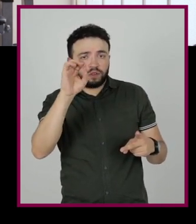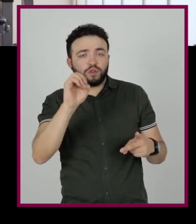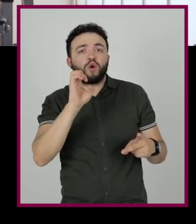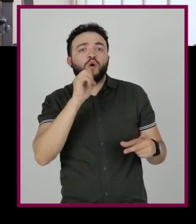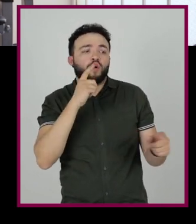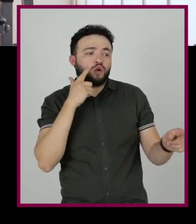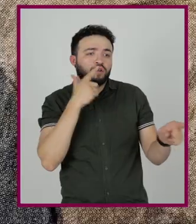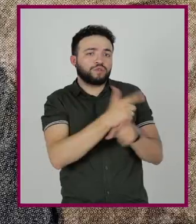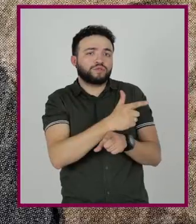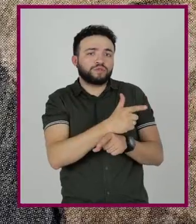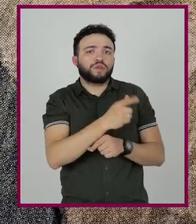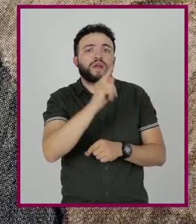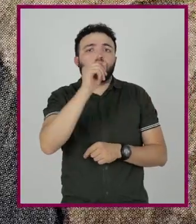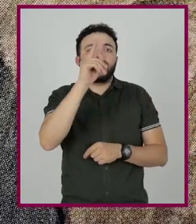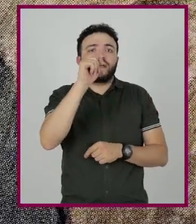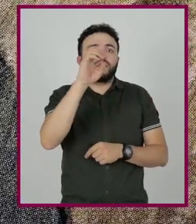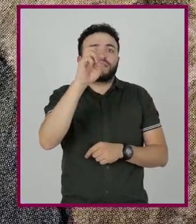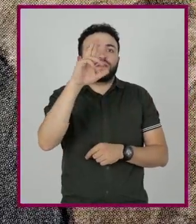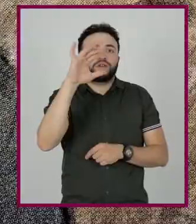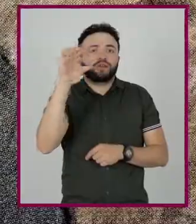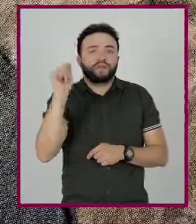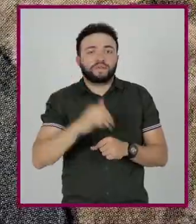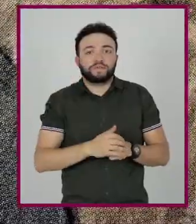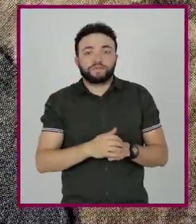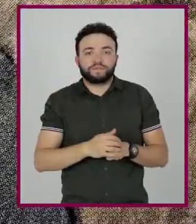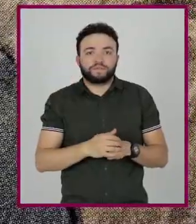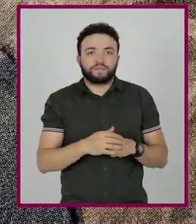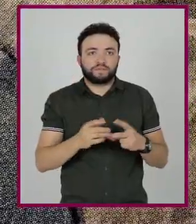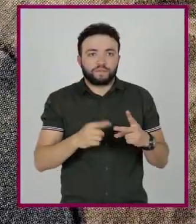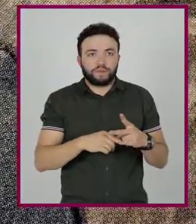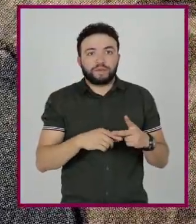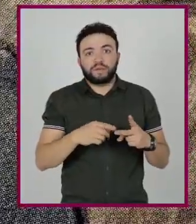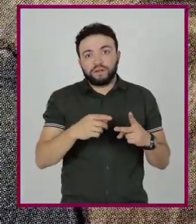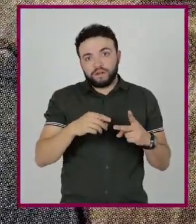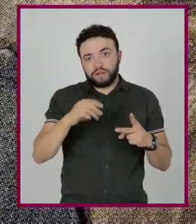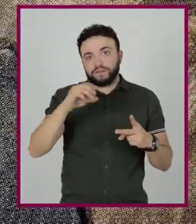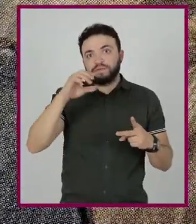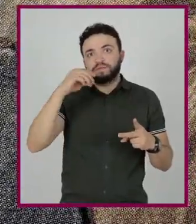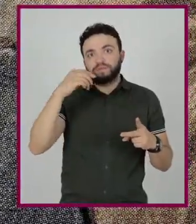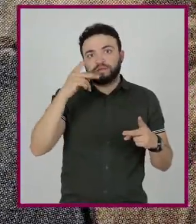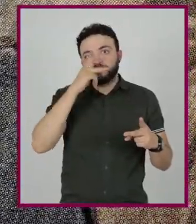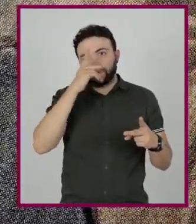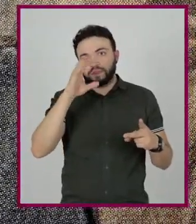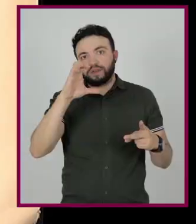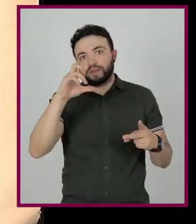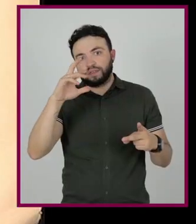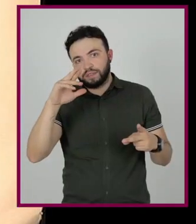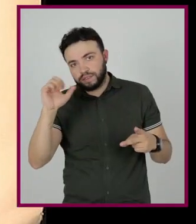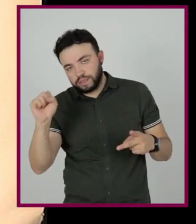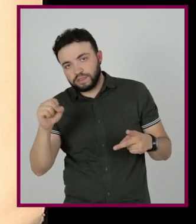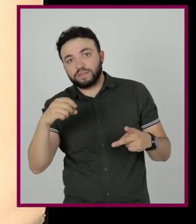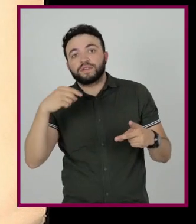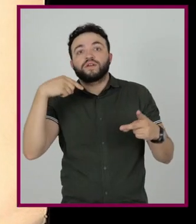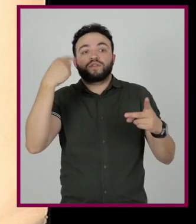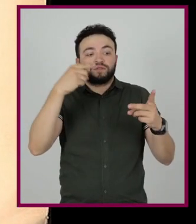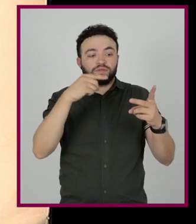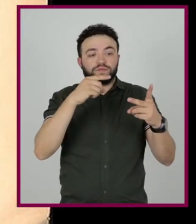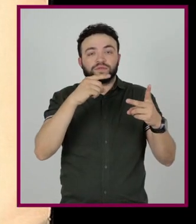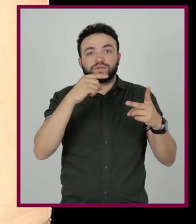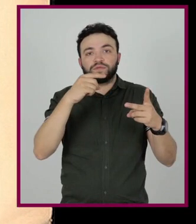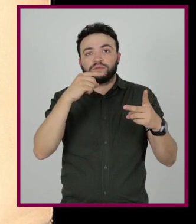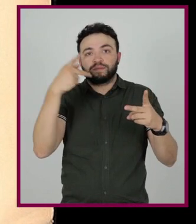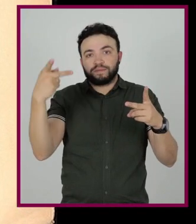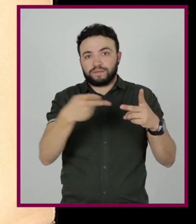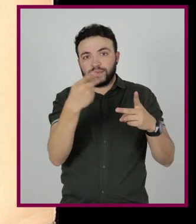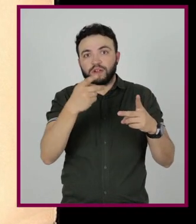siempre nombres y fechas para contextualizar. Sería Darwin, Charles Darwin. Y el texto donde lo publica es de